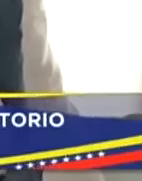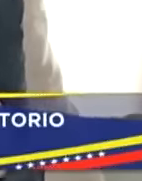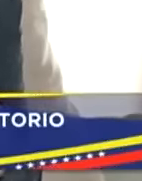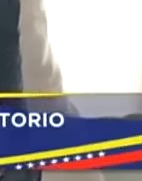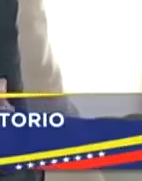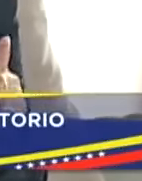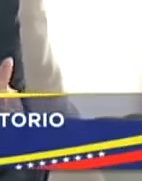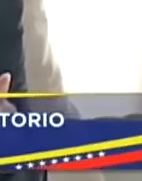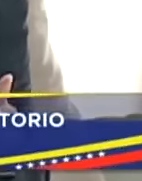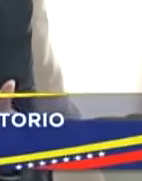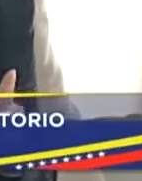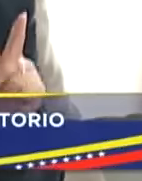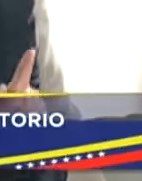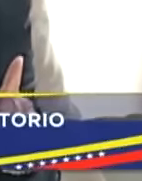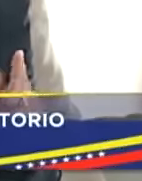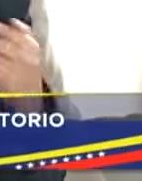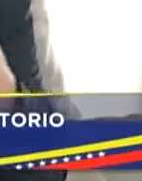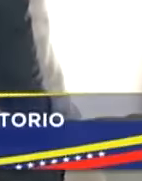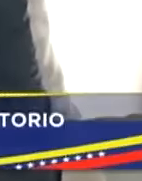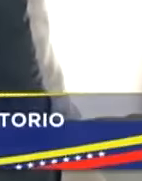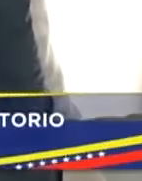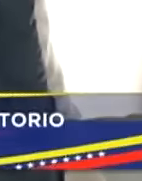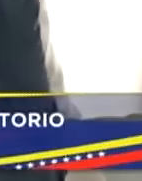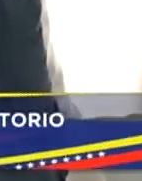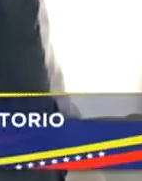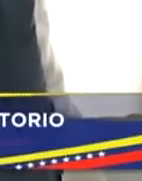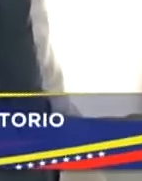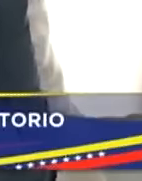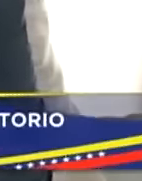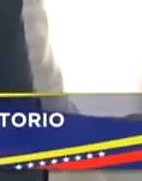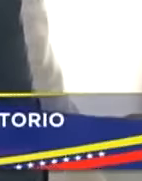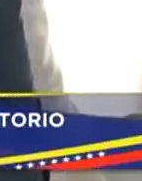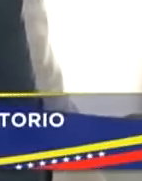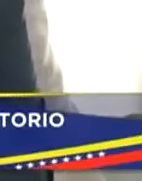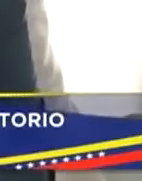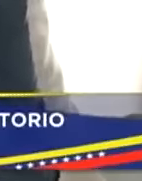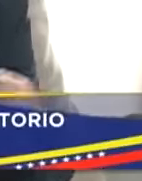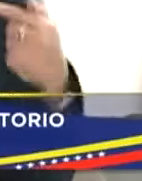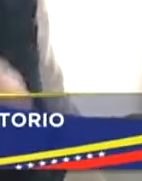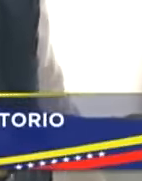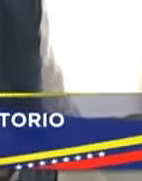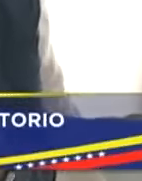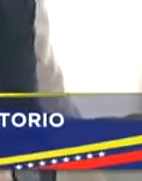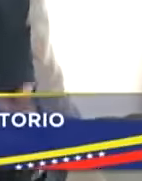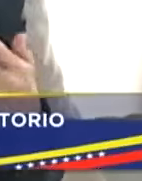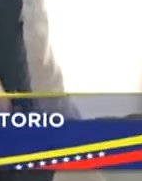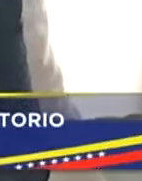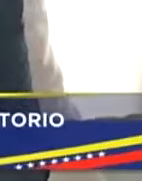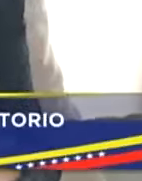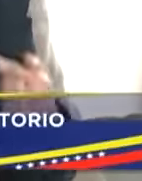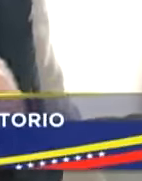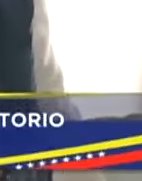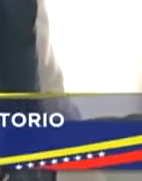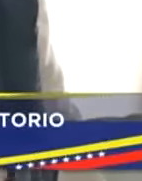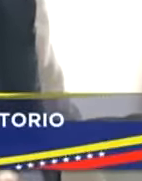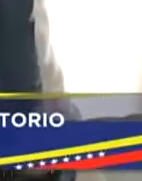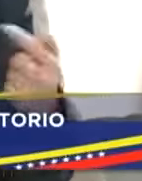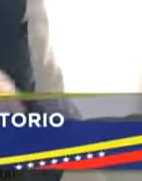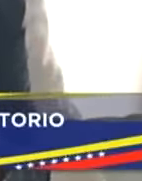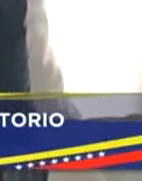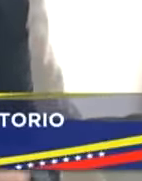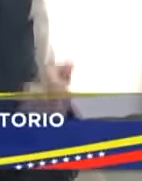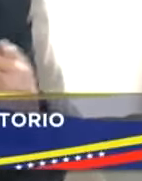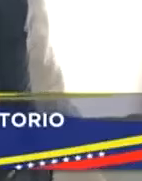y el pueblo venezolano siempre han tenido razón al decir: nosotros tenemos derecho a desarrollar el petróleo, tenemos derecho a explotar el